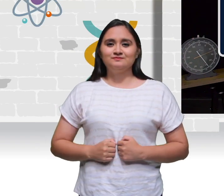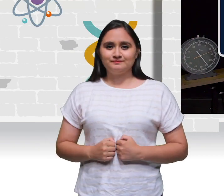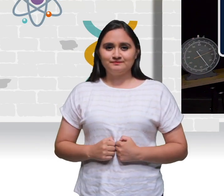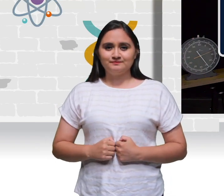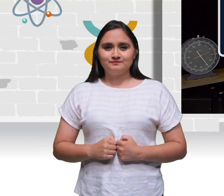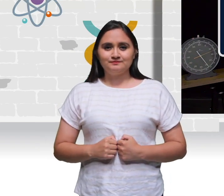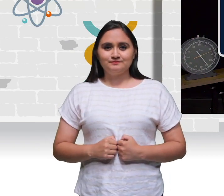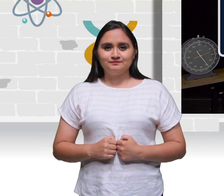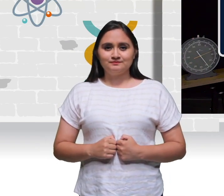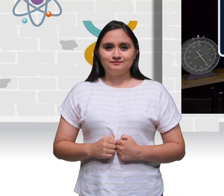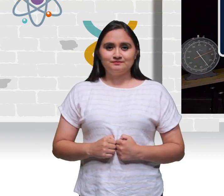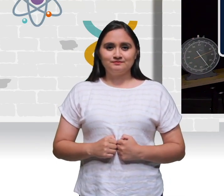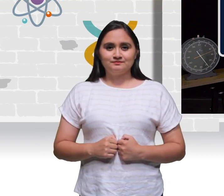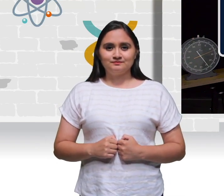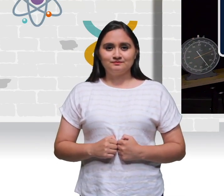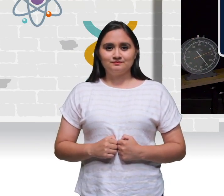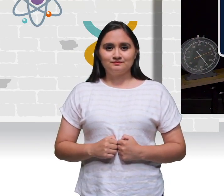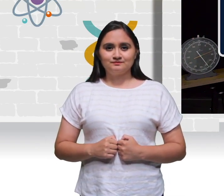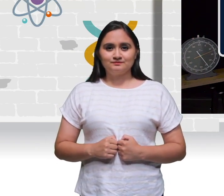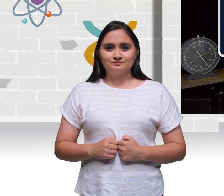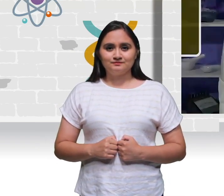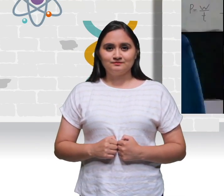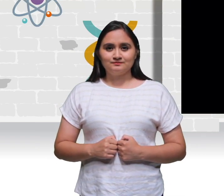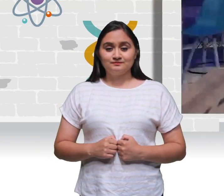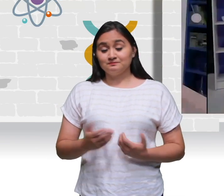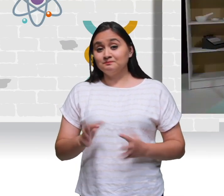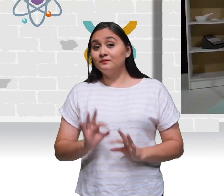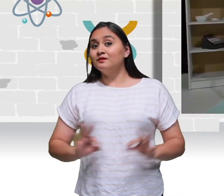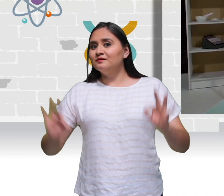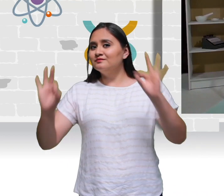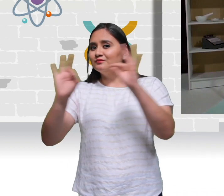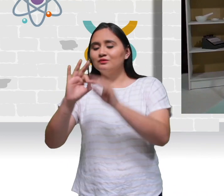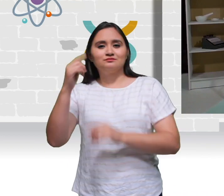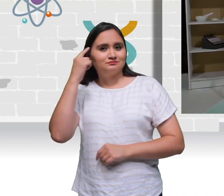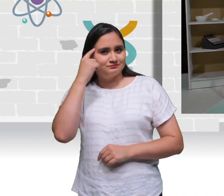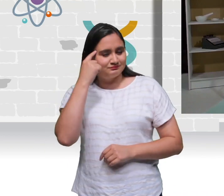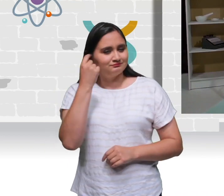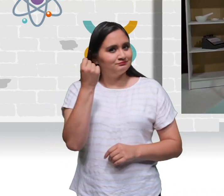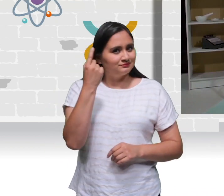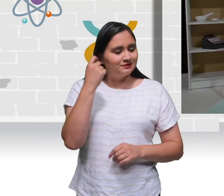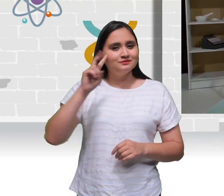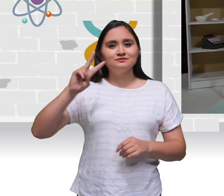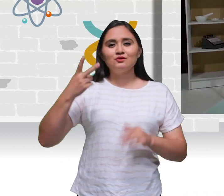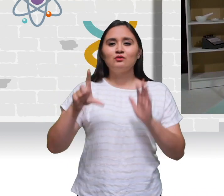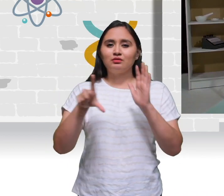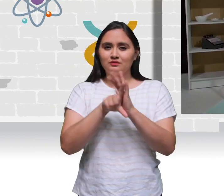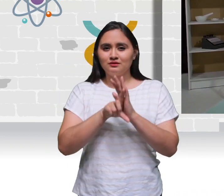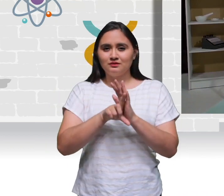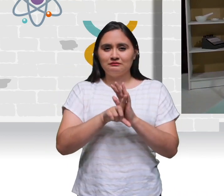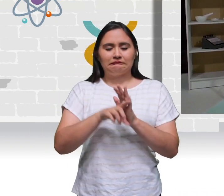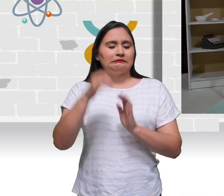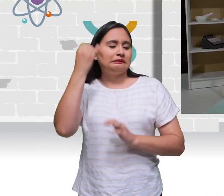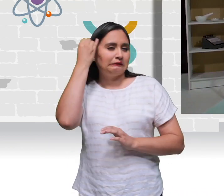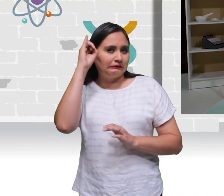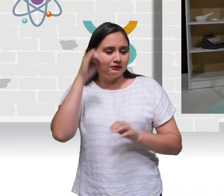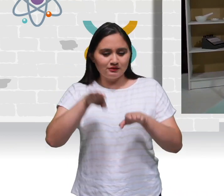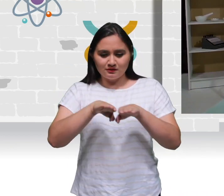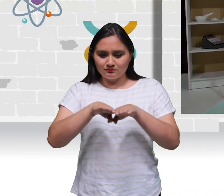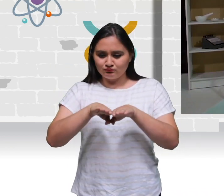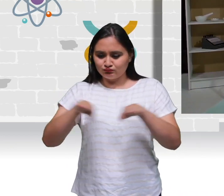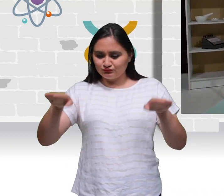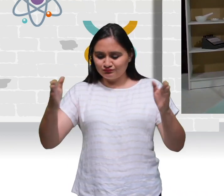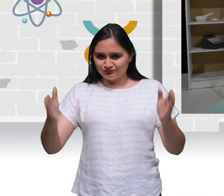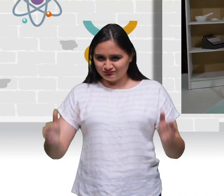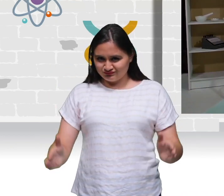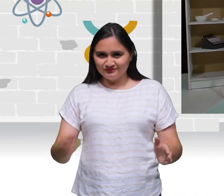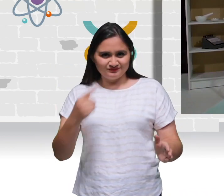e inversamente proporcional a su masa. Para entender la manera de deducir la segunda ley de Newton, imaginémonos un